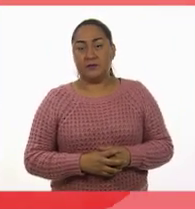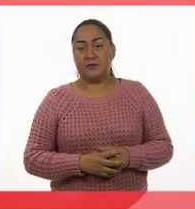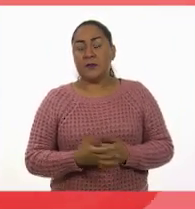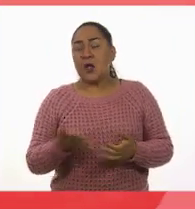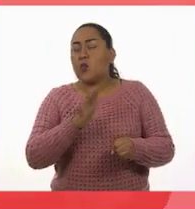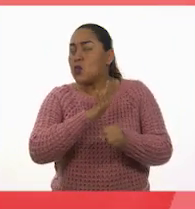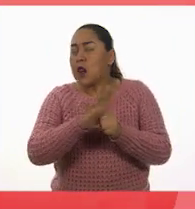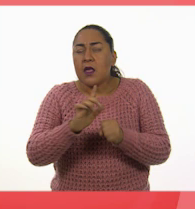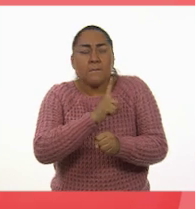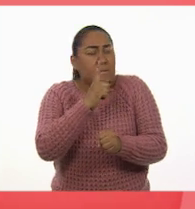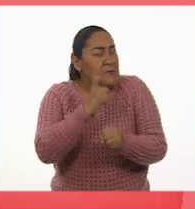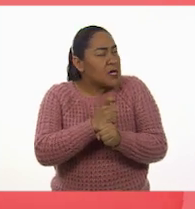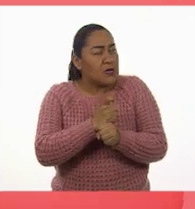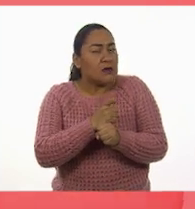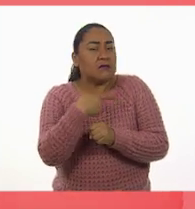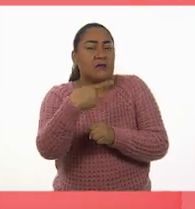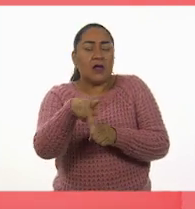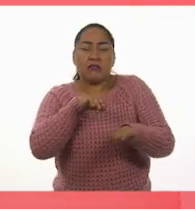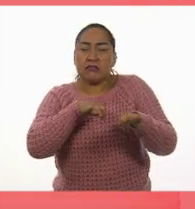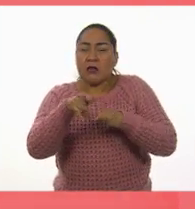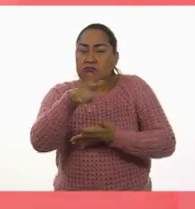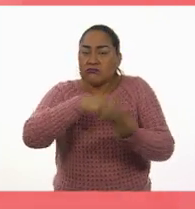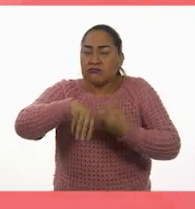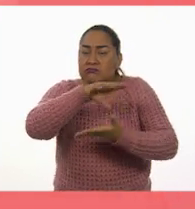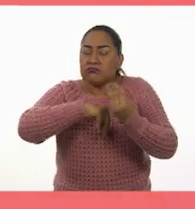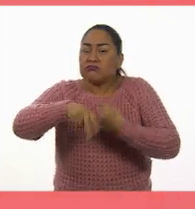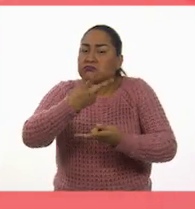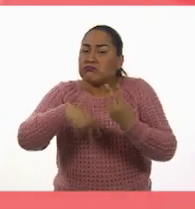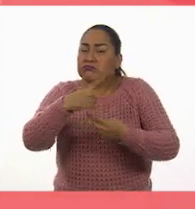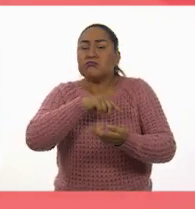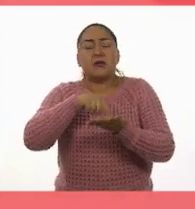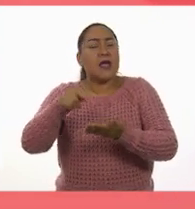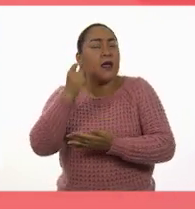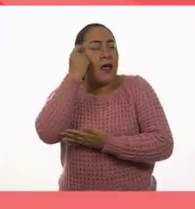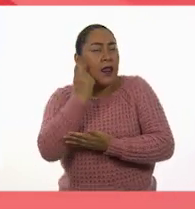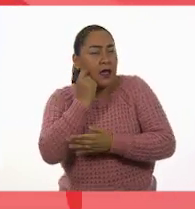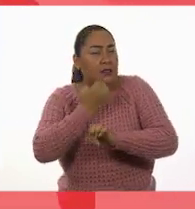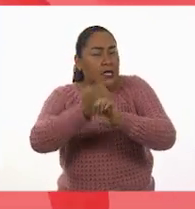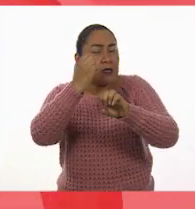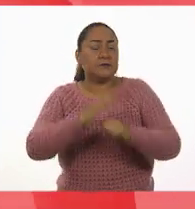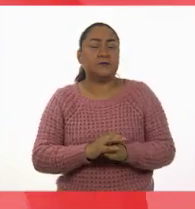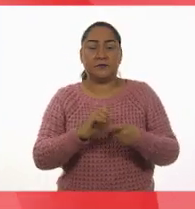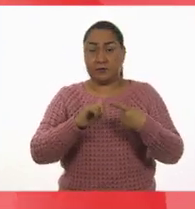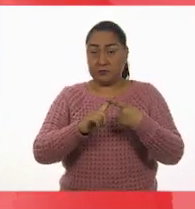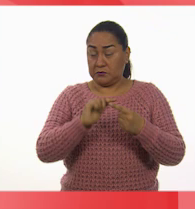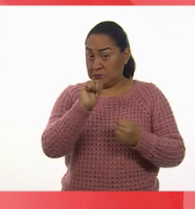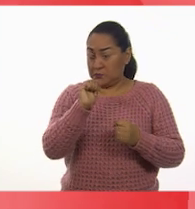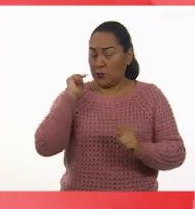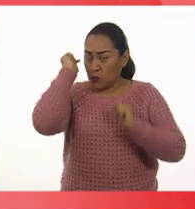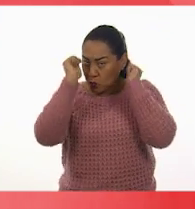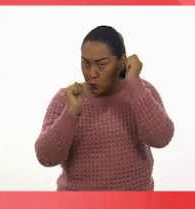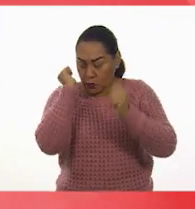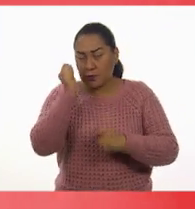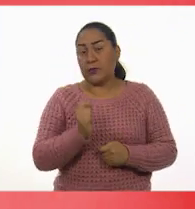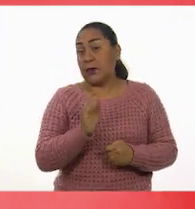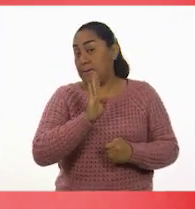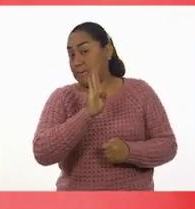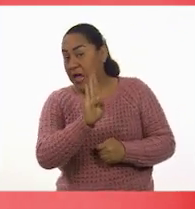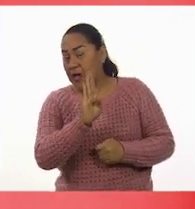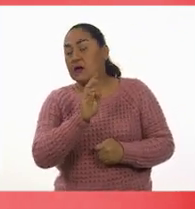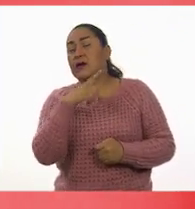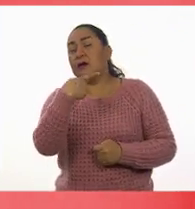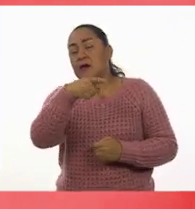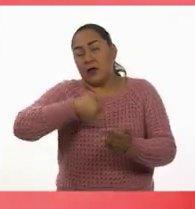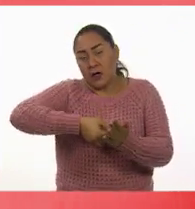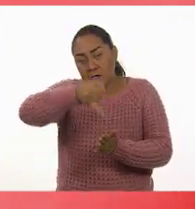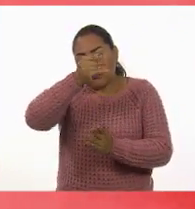¿Cuál es la principal actividad económica de Guerrero? A. El turismo. B. La